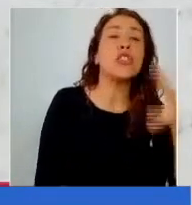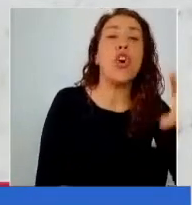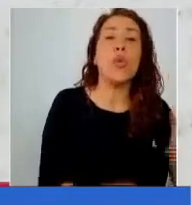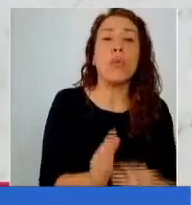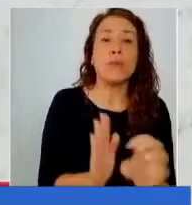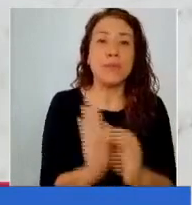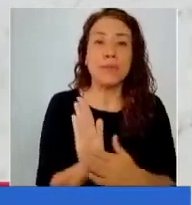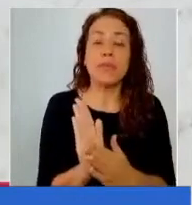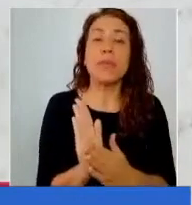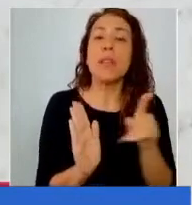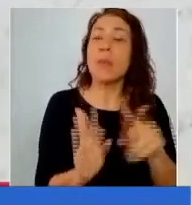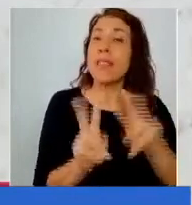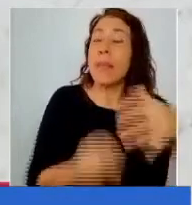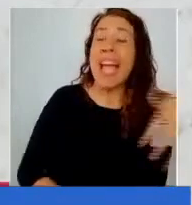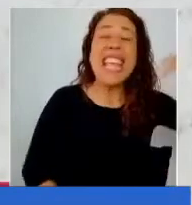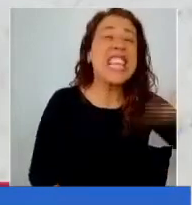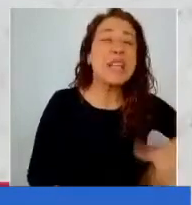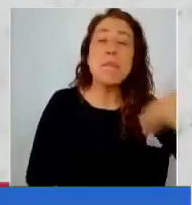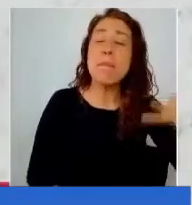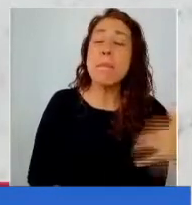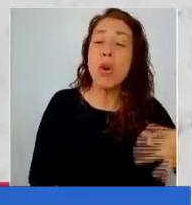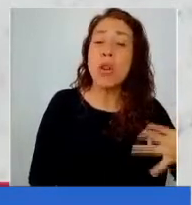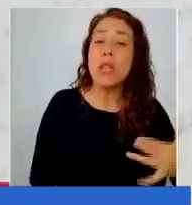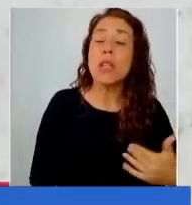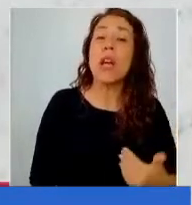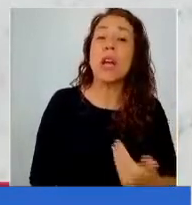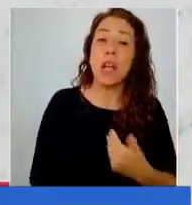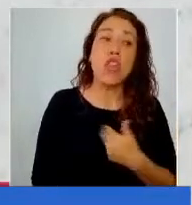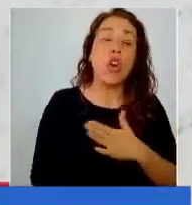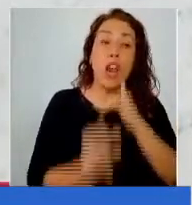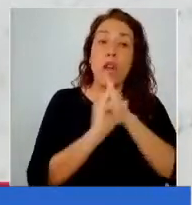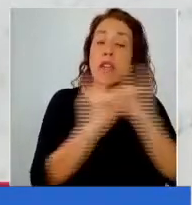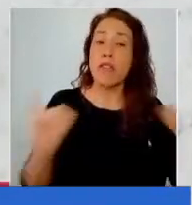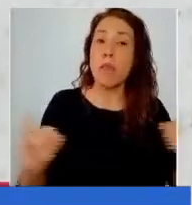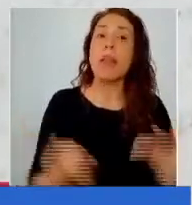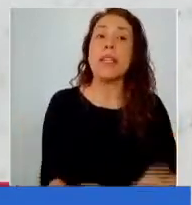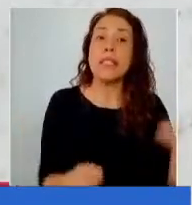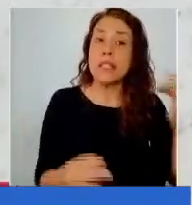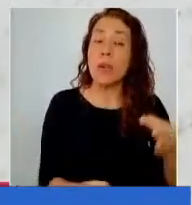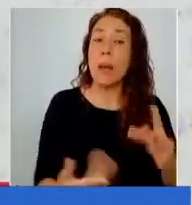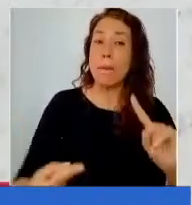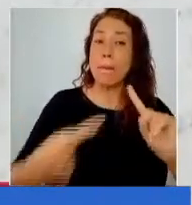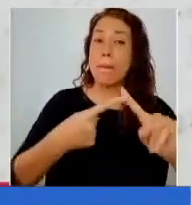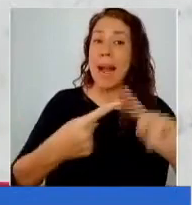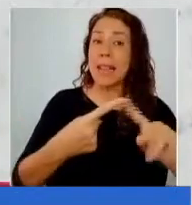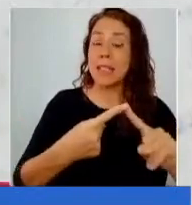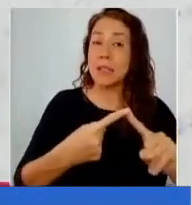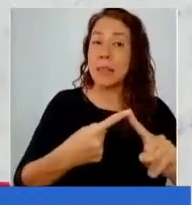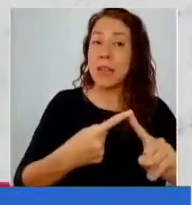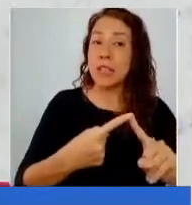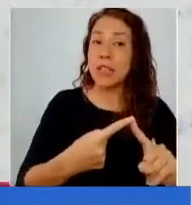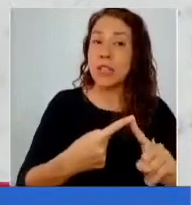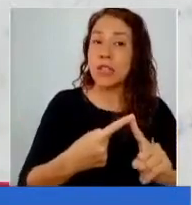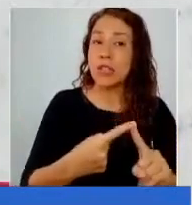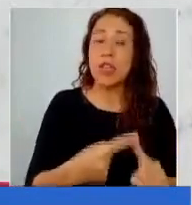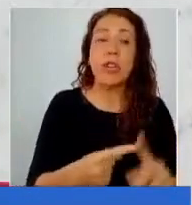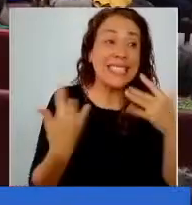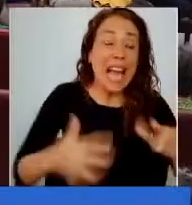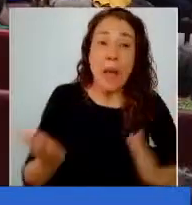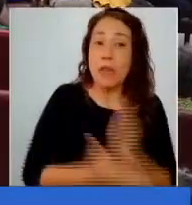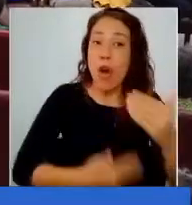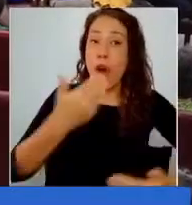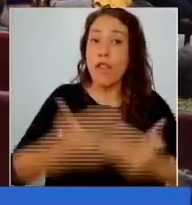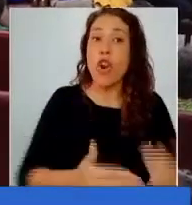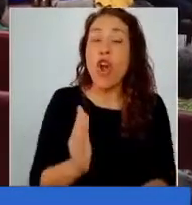hito clave del que doy cuenta no cabe duda que la participación última ya en vigencia de este nuevo esquema